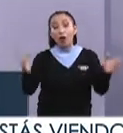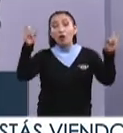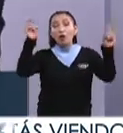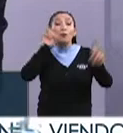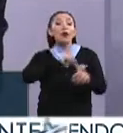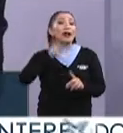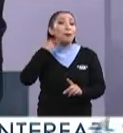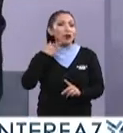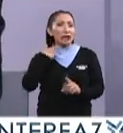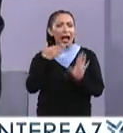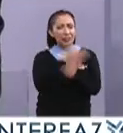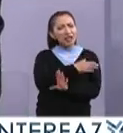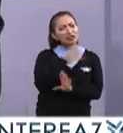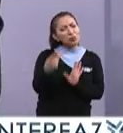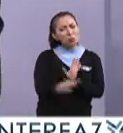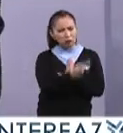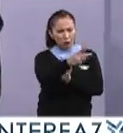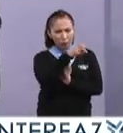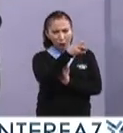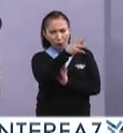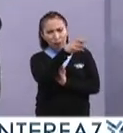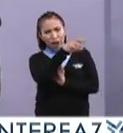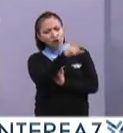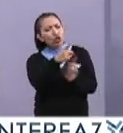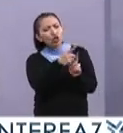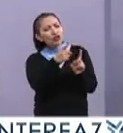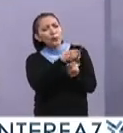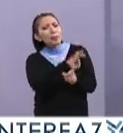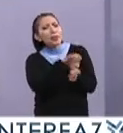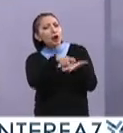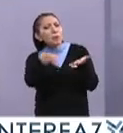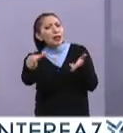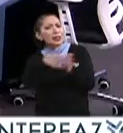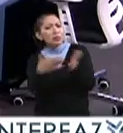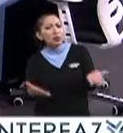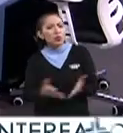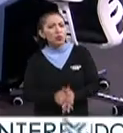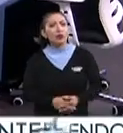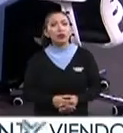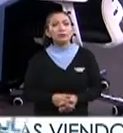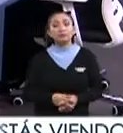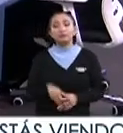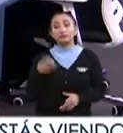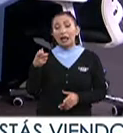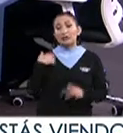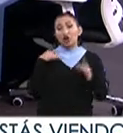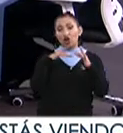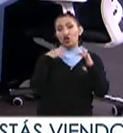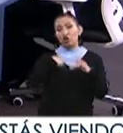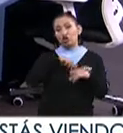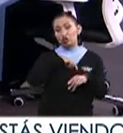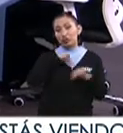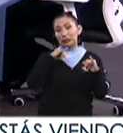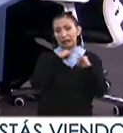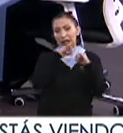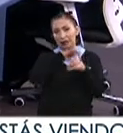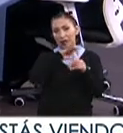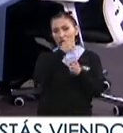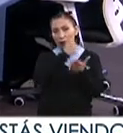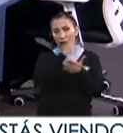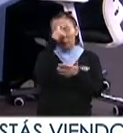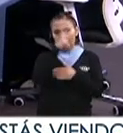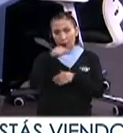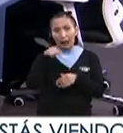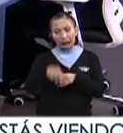Mujeres en la Política. Antes, Mauricio, me gustaría preguntarte dónde se puede conseguir este libro. Bueno, contactándonos directamente al Instituto Electoral de la